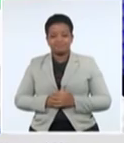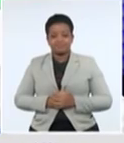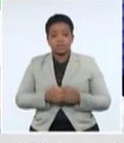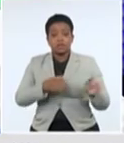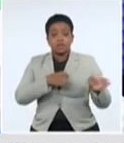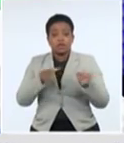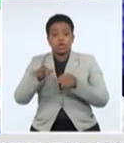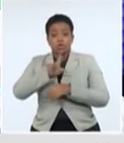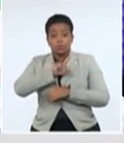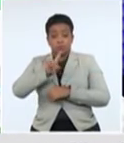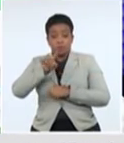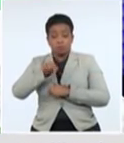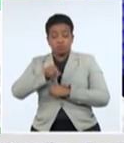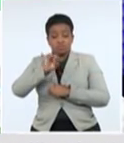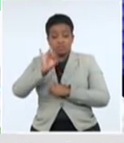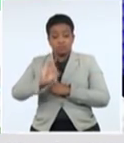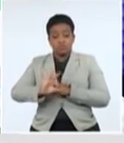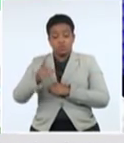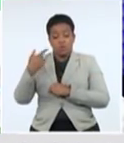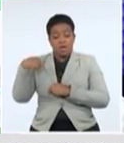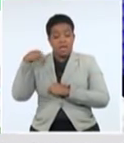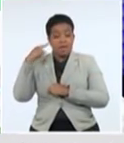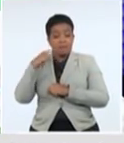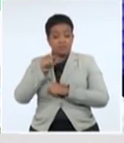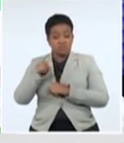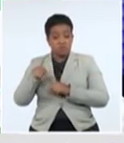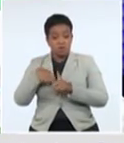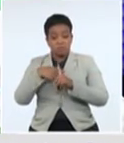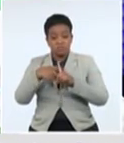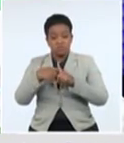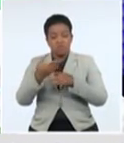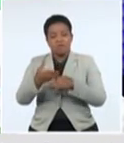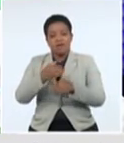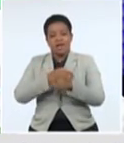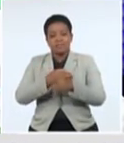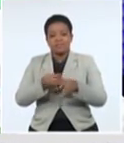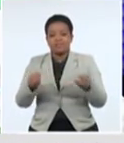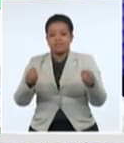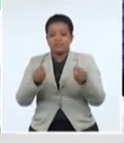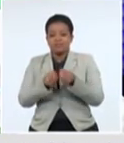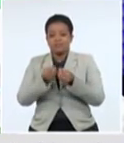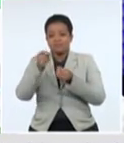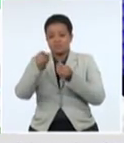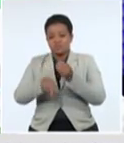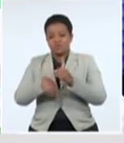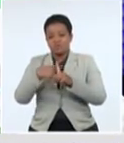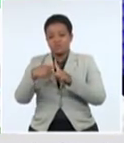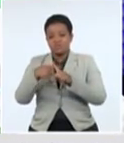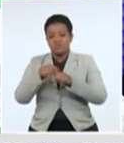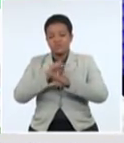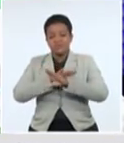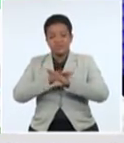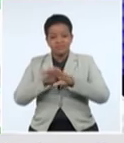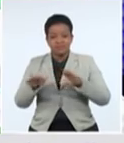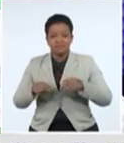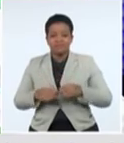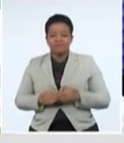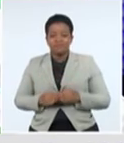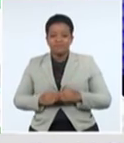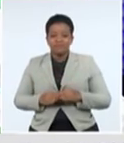99,7% de los diagnosticados ayer, contactos de casos positivos ya diagnosticados, en el acumulado es